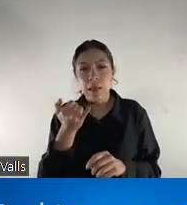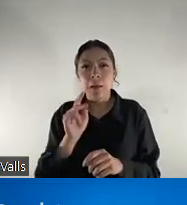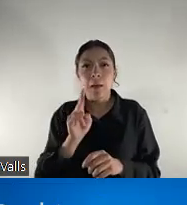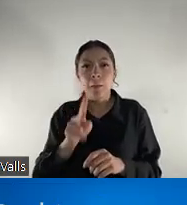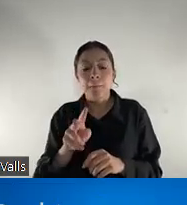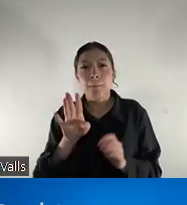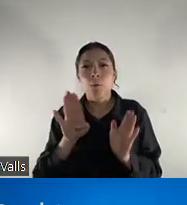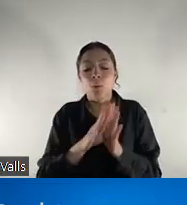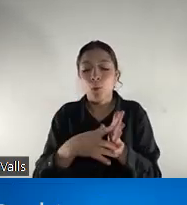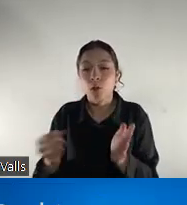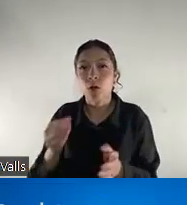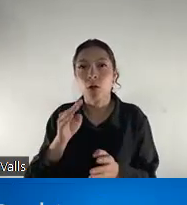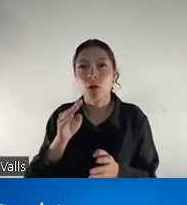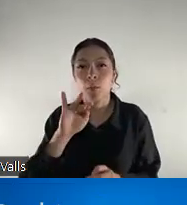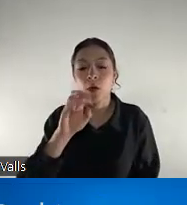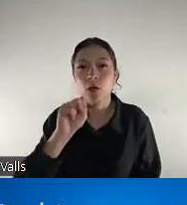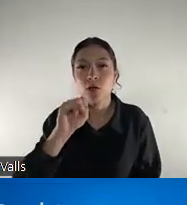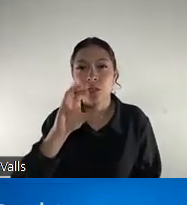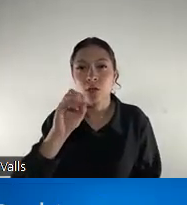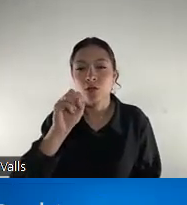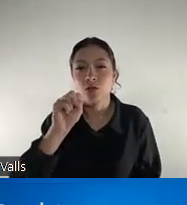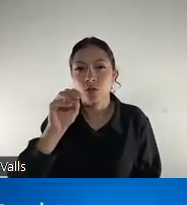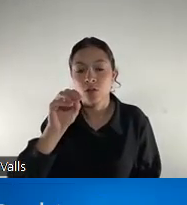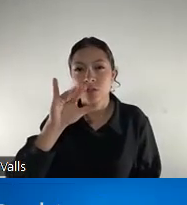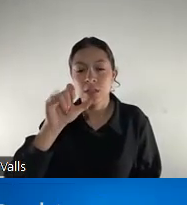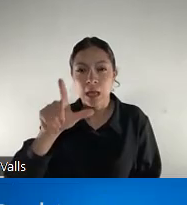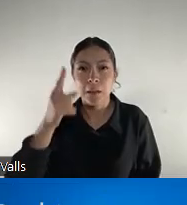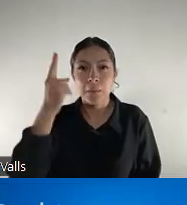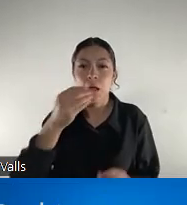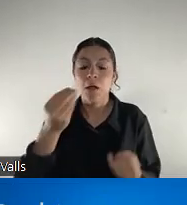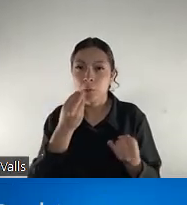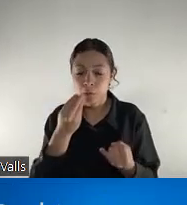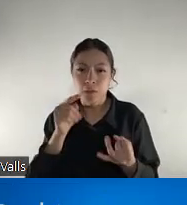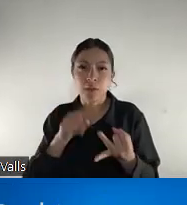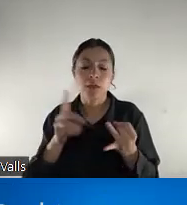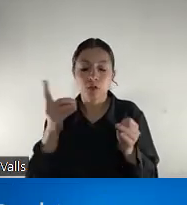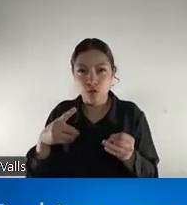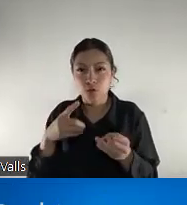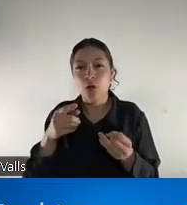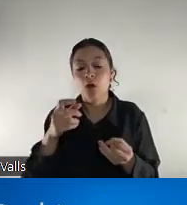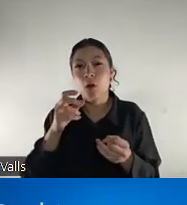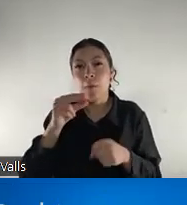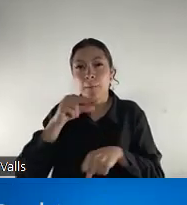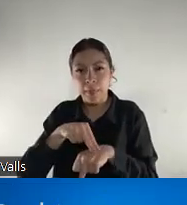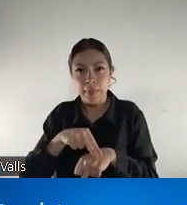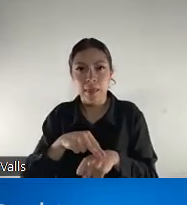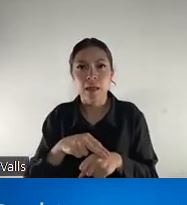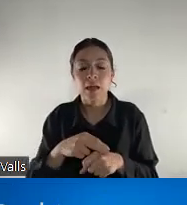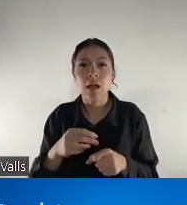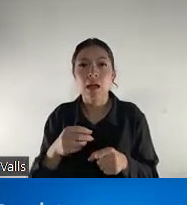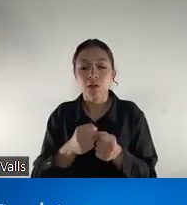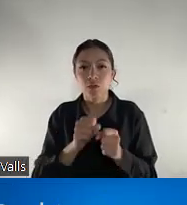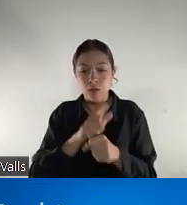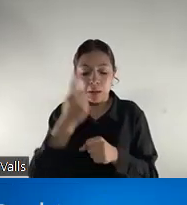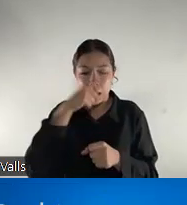atención que atienda la parte médica, nutricional, la parte psicosocial y que el beneficio es para el niño y